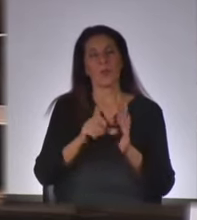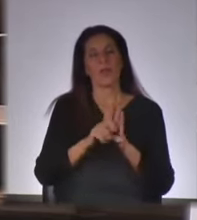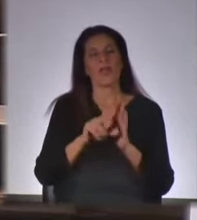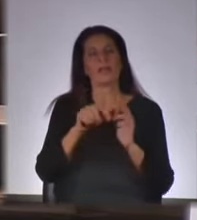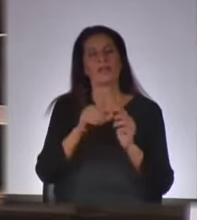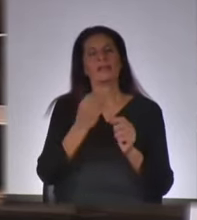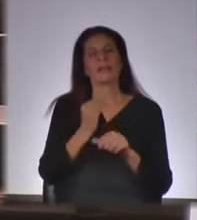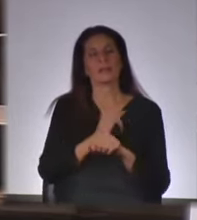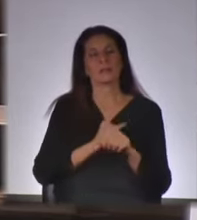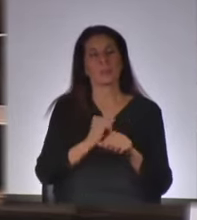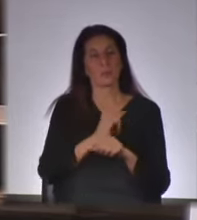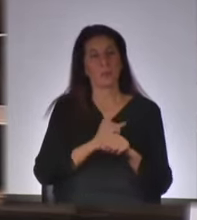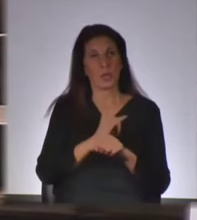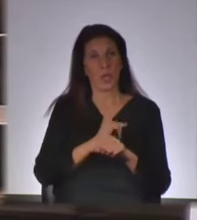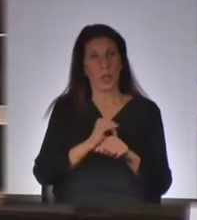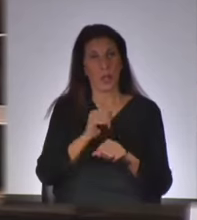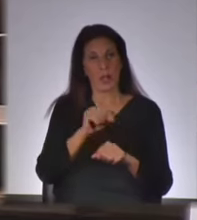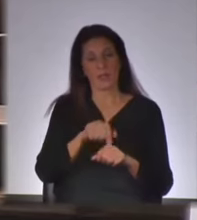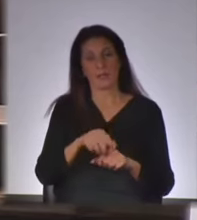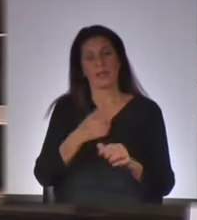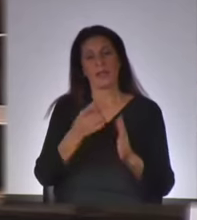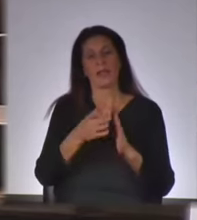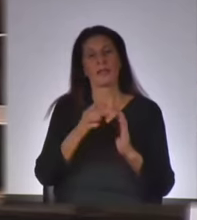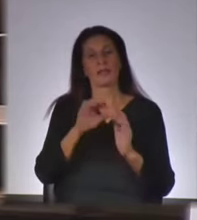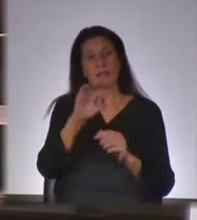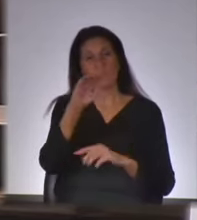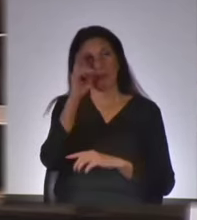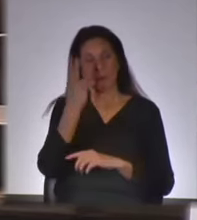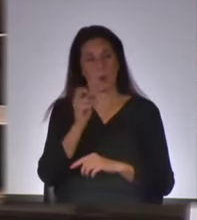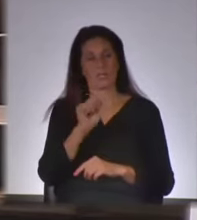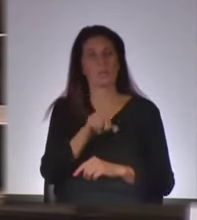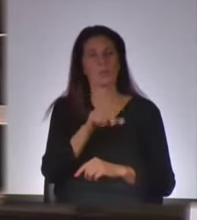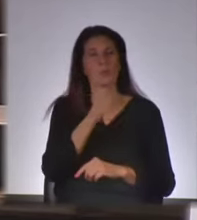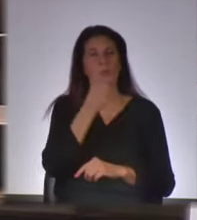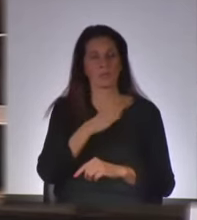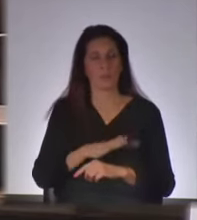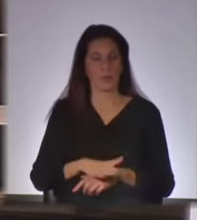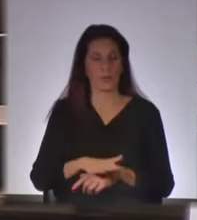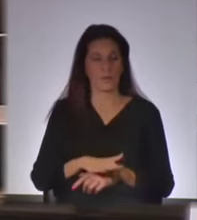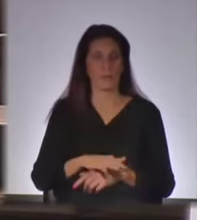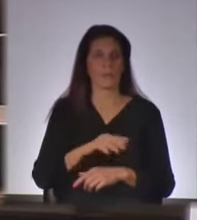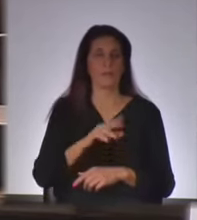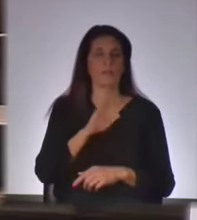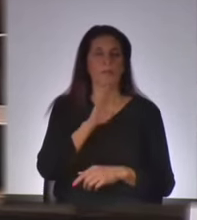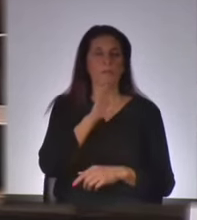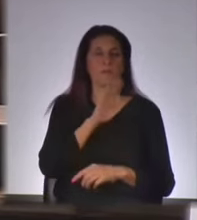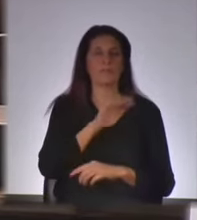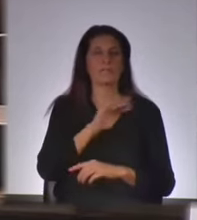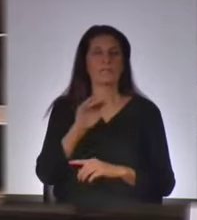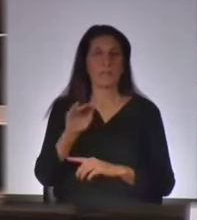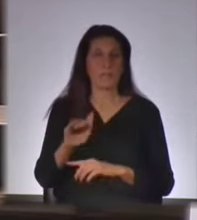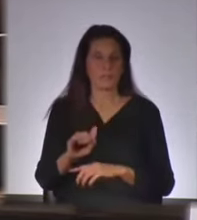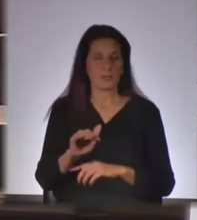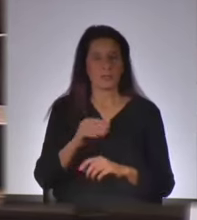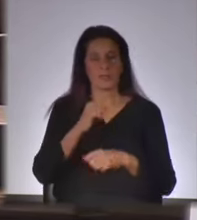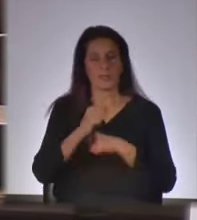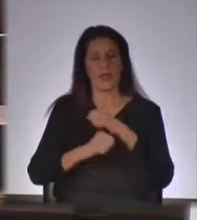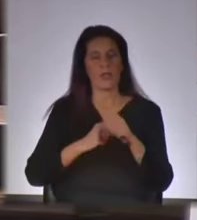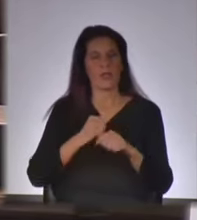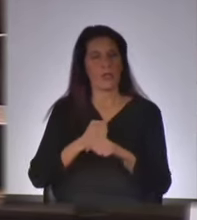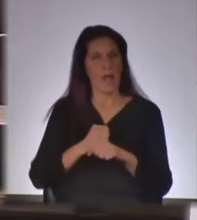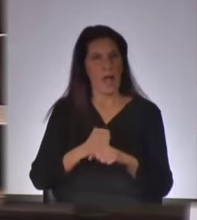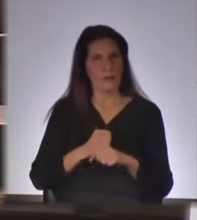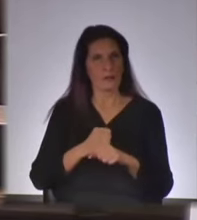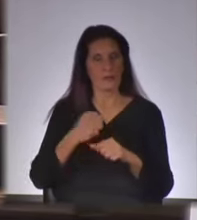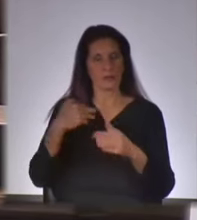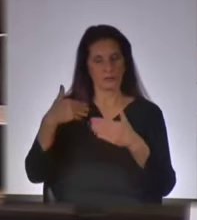nunca caducará ante la ciudad uruguaya y la propia historia el silencio a lo largo de años ha grande el